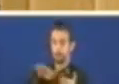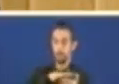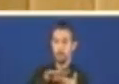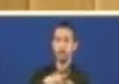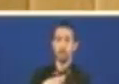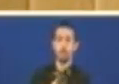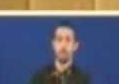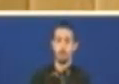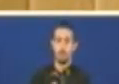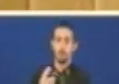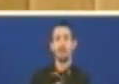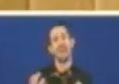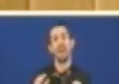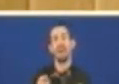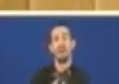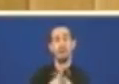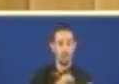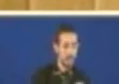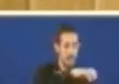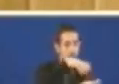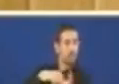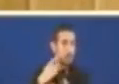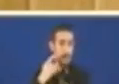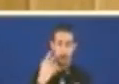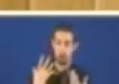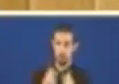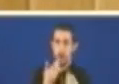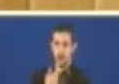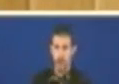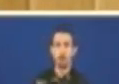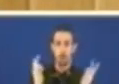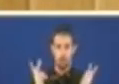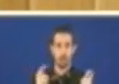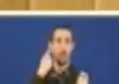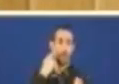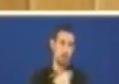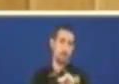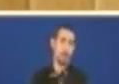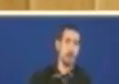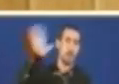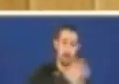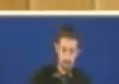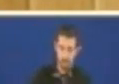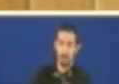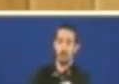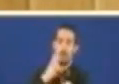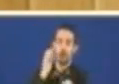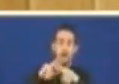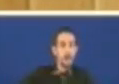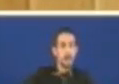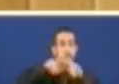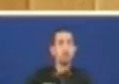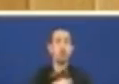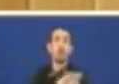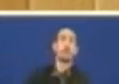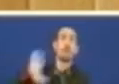que entidades bancarias coa autorización, co permiso do Banco de España, da Comisión Nacional do Mercado de